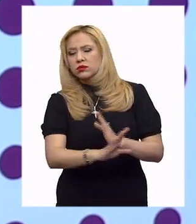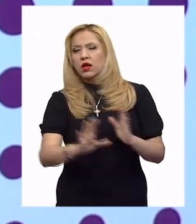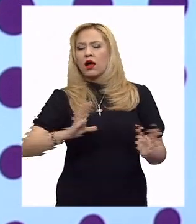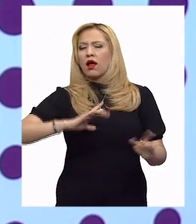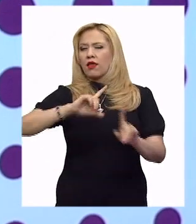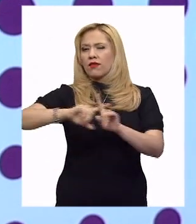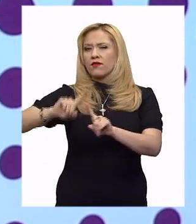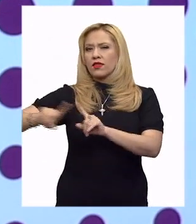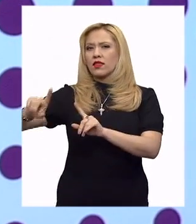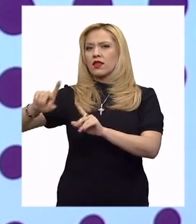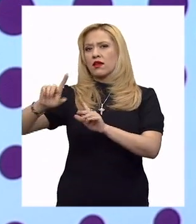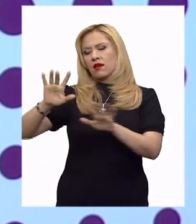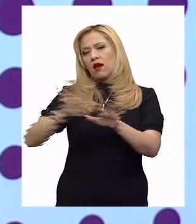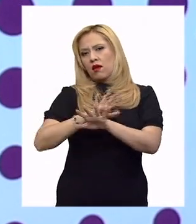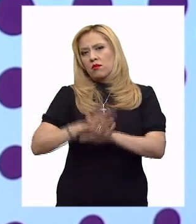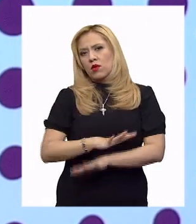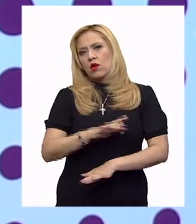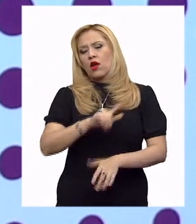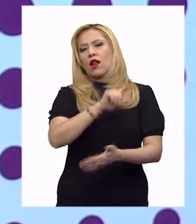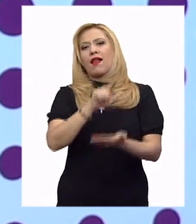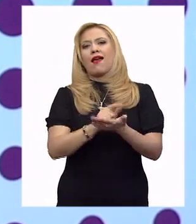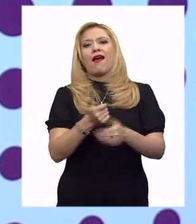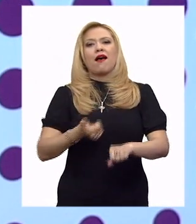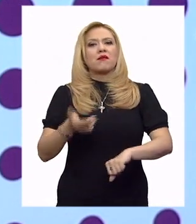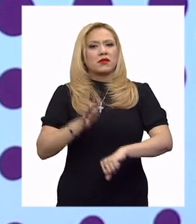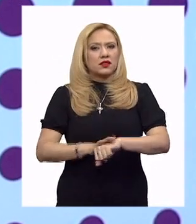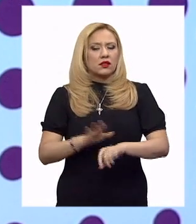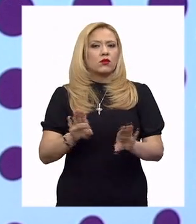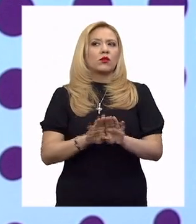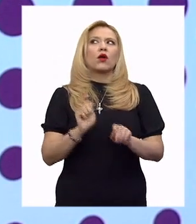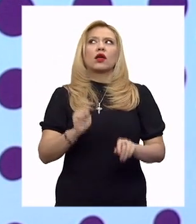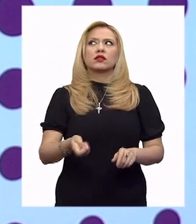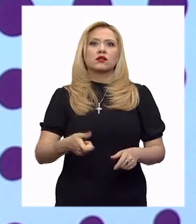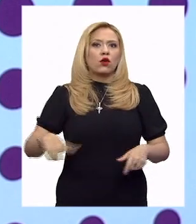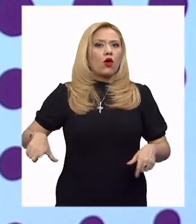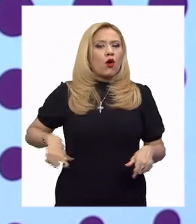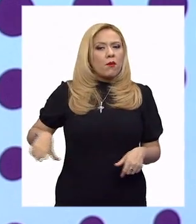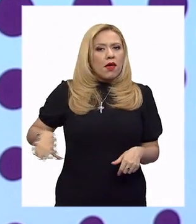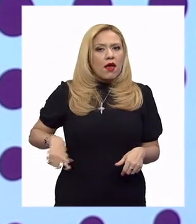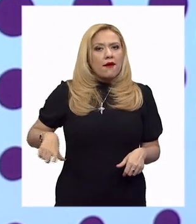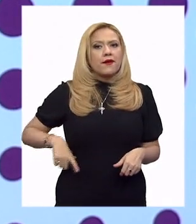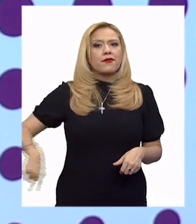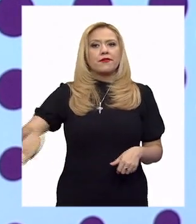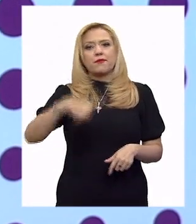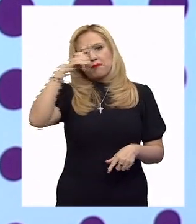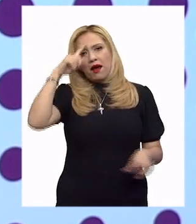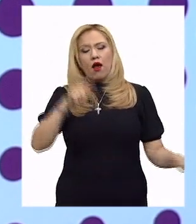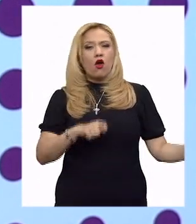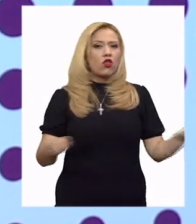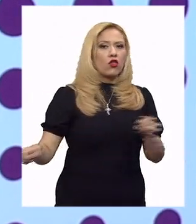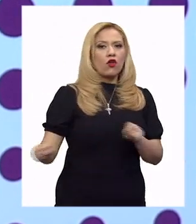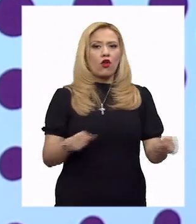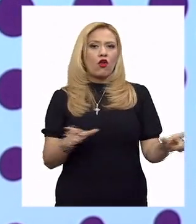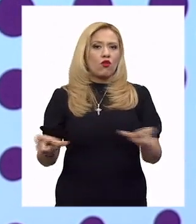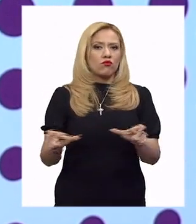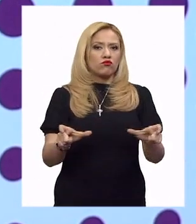legislaciones administrativas, entendida como un problema de gobiernos para controlar el poder, ¿no?